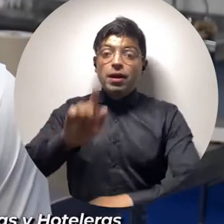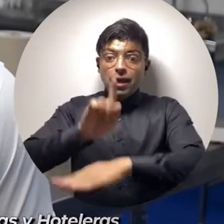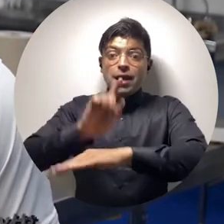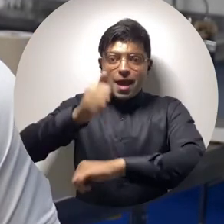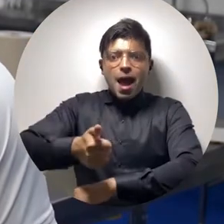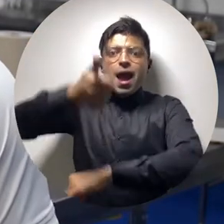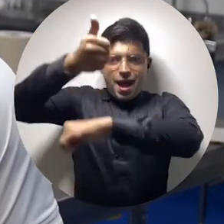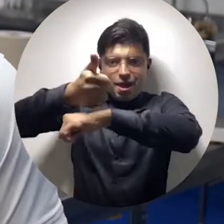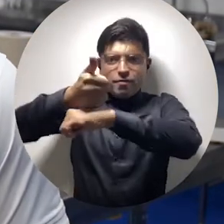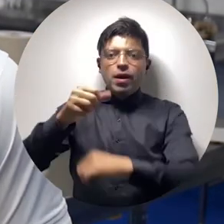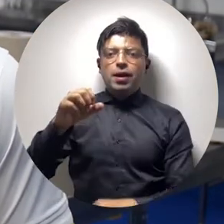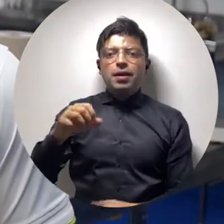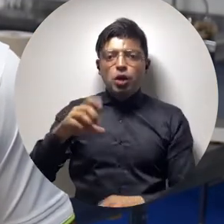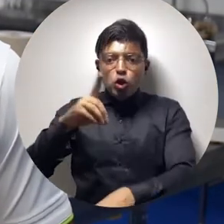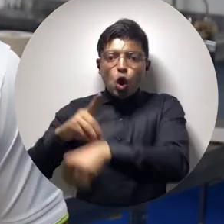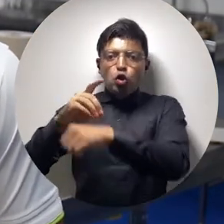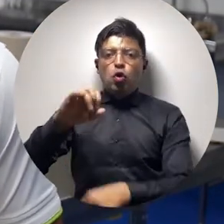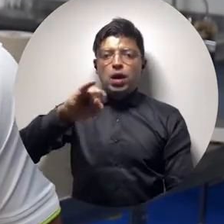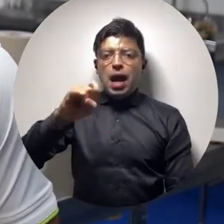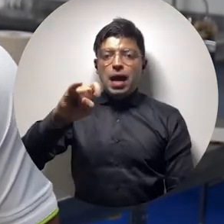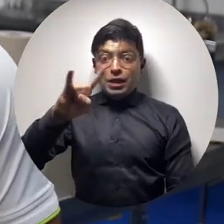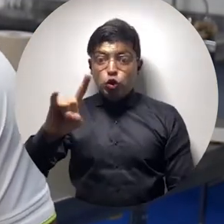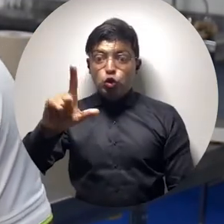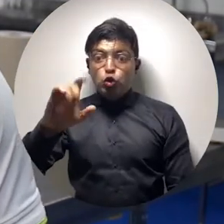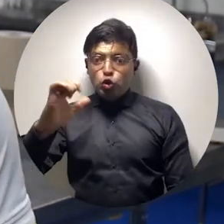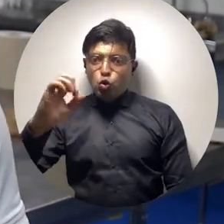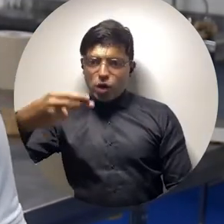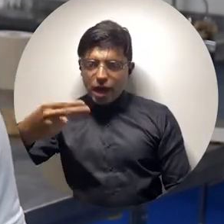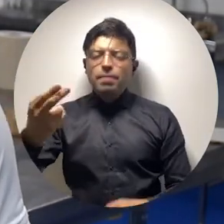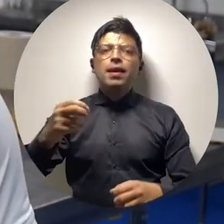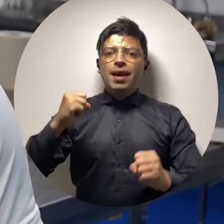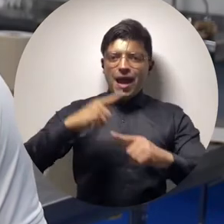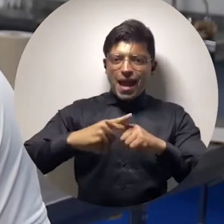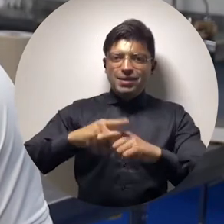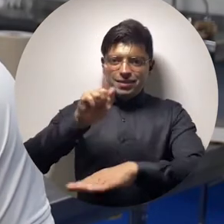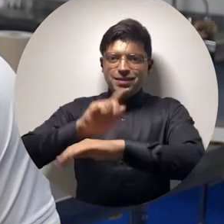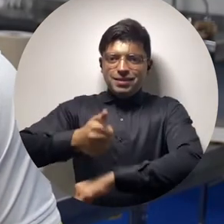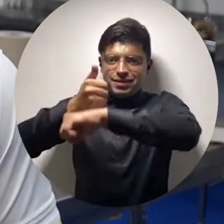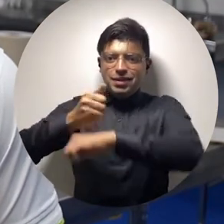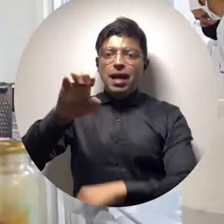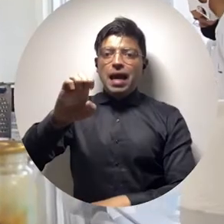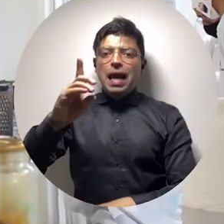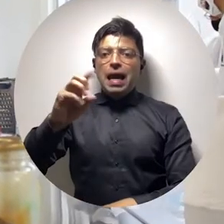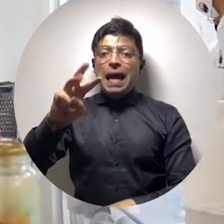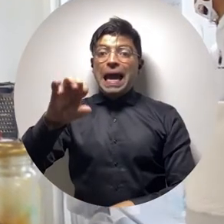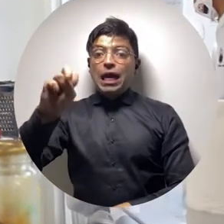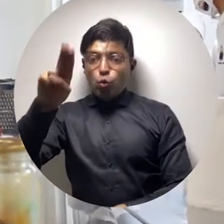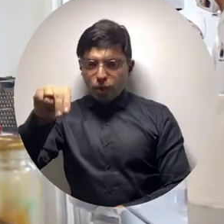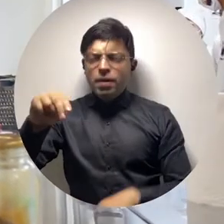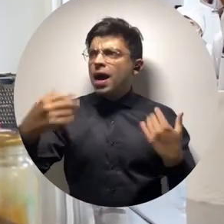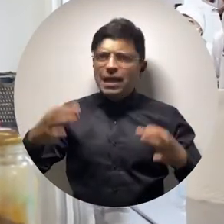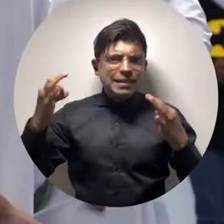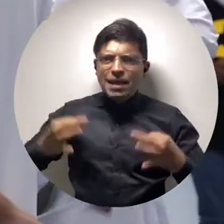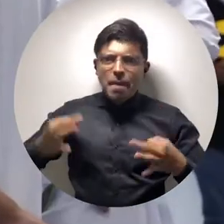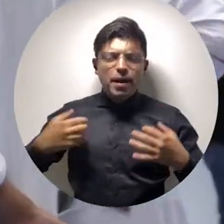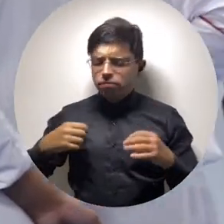decanaturas de la doctora julie el decano y del ex decano edwin ya con quienes siempre estuvieron muy atentos al